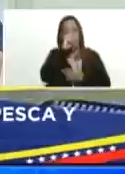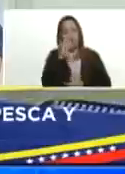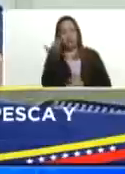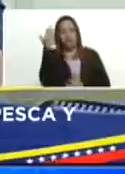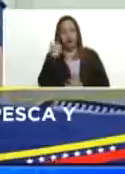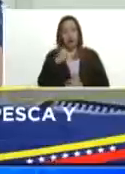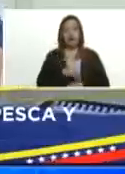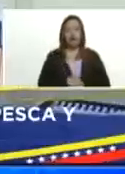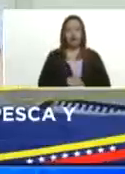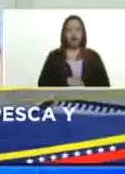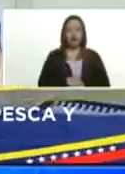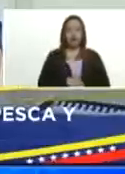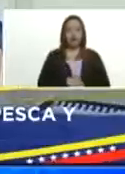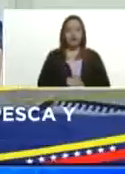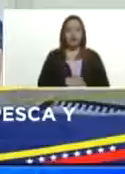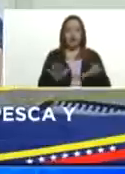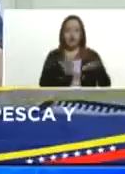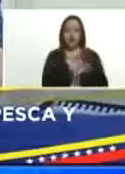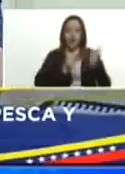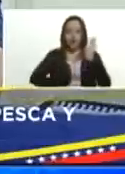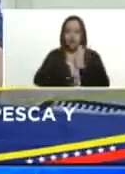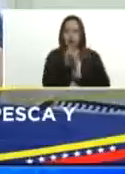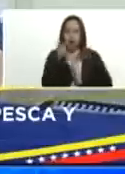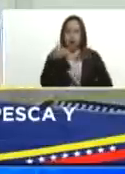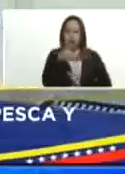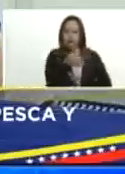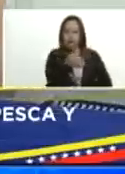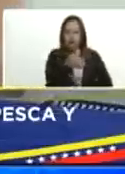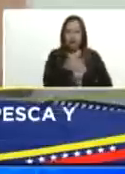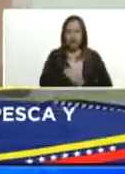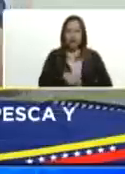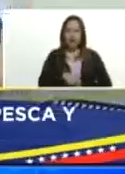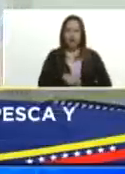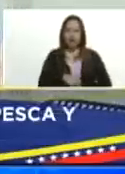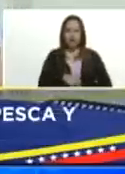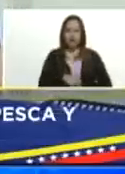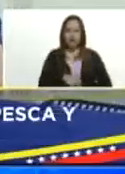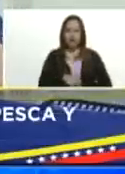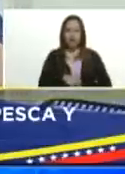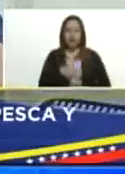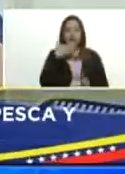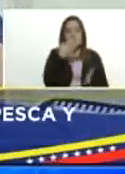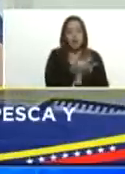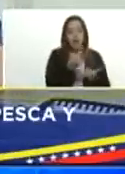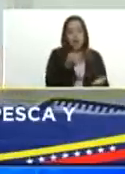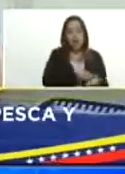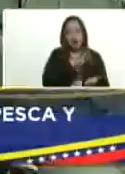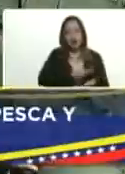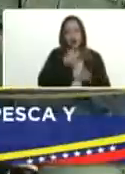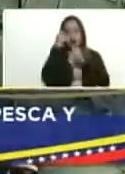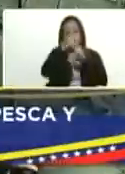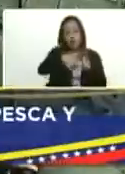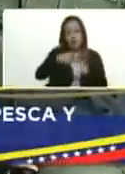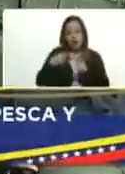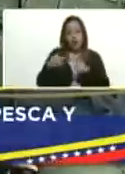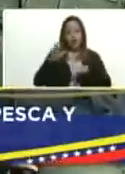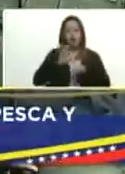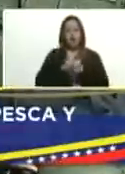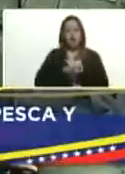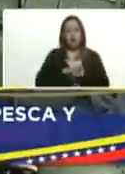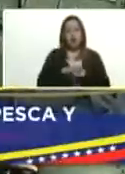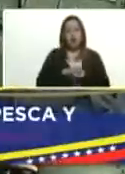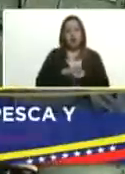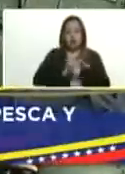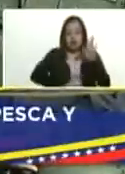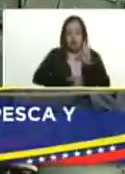Presidente, el sector acuícola, y voy a destacar el sector acuícola, con el permiso de mis hermanos pescadores, porque además el sector acuícola es la